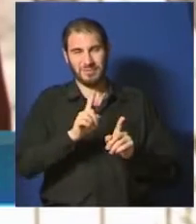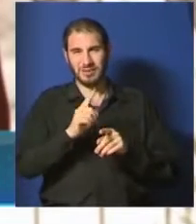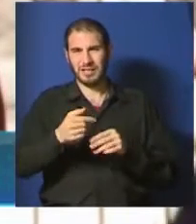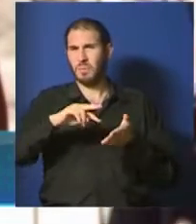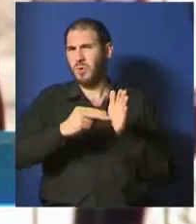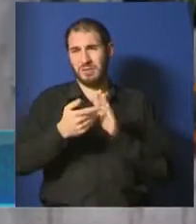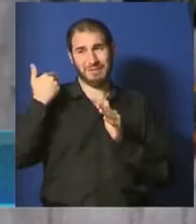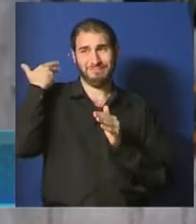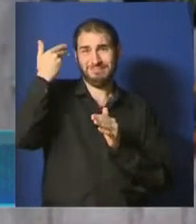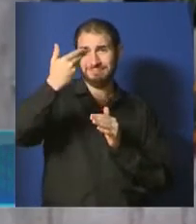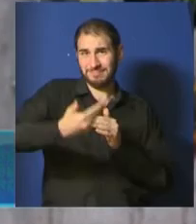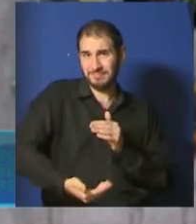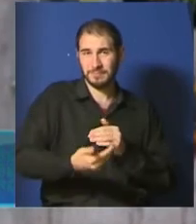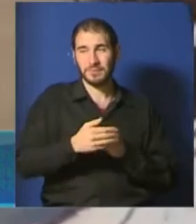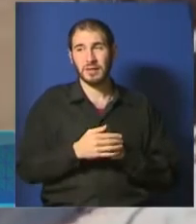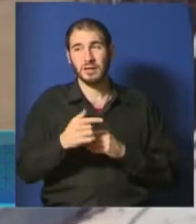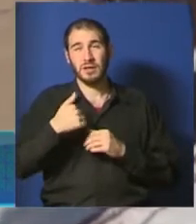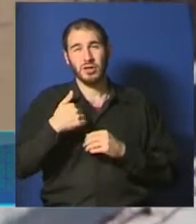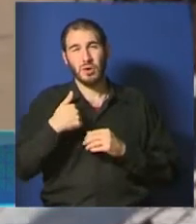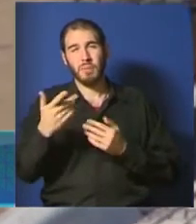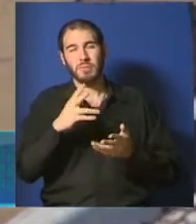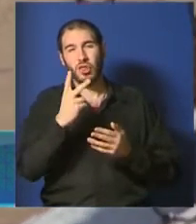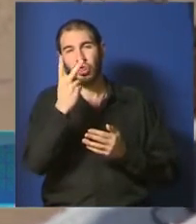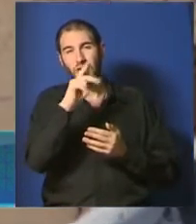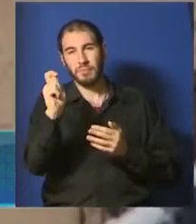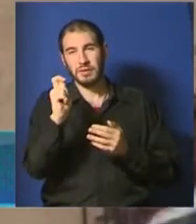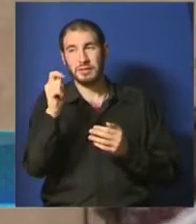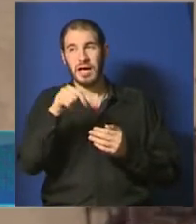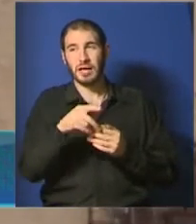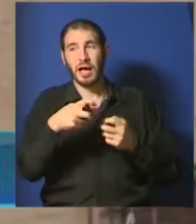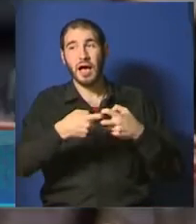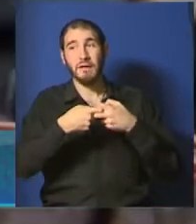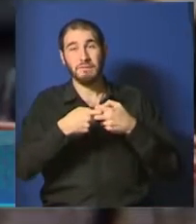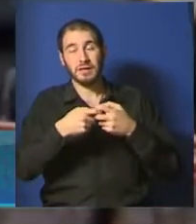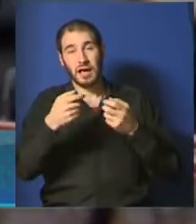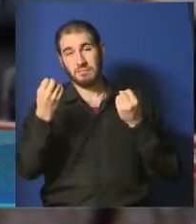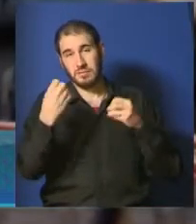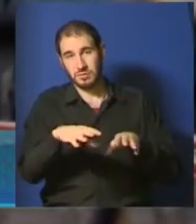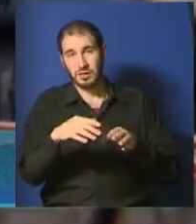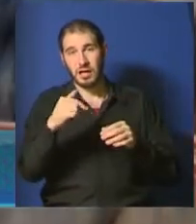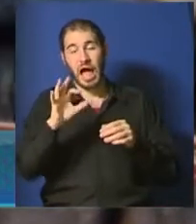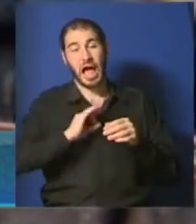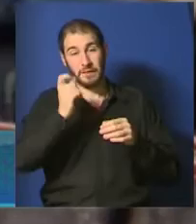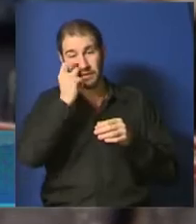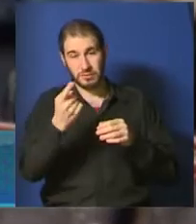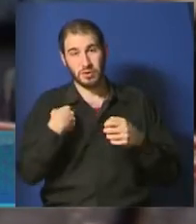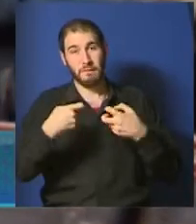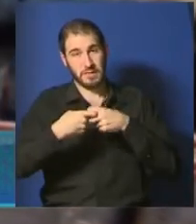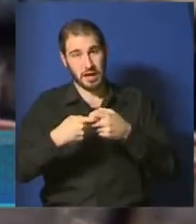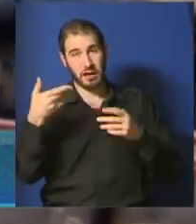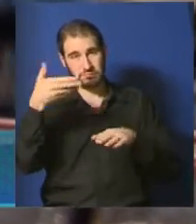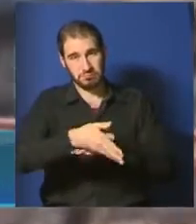que viene de larga data. Yo hace dos meses que he dejado de ser fiscal de Cámara del Crimen, durante 21 años fui fiscal de Cámara del